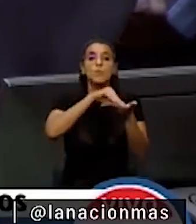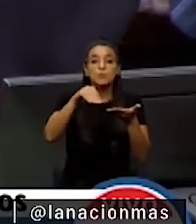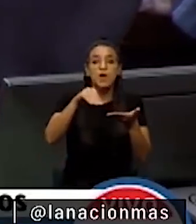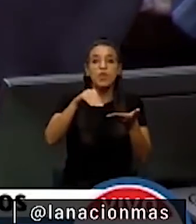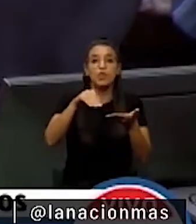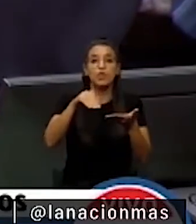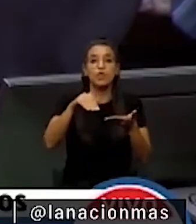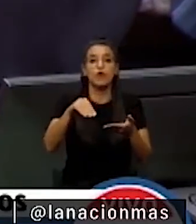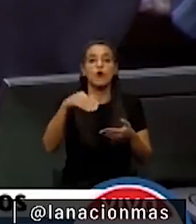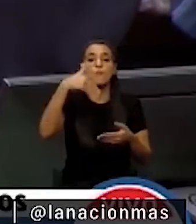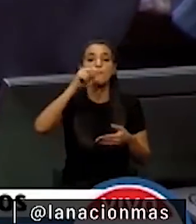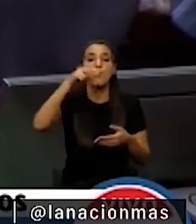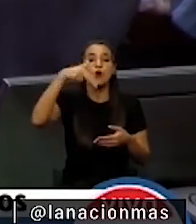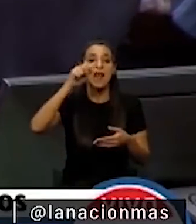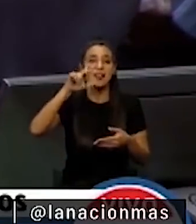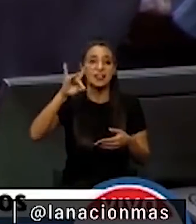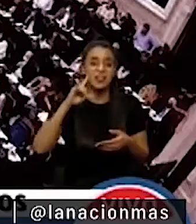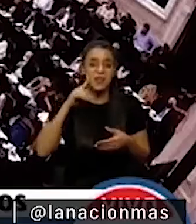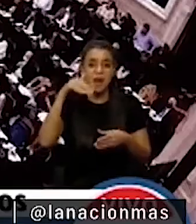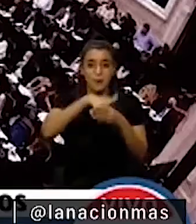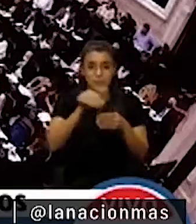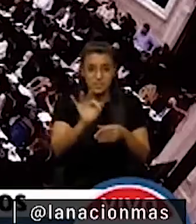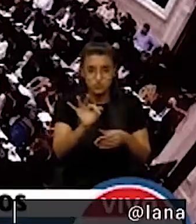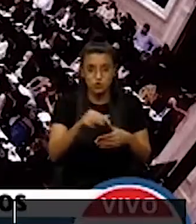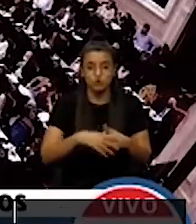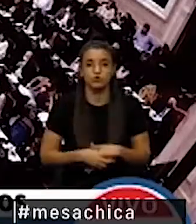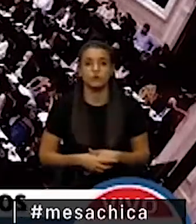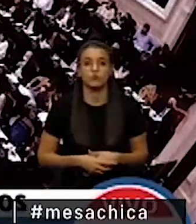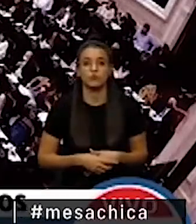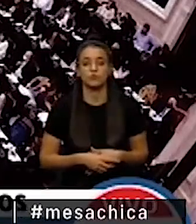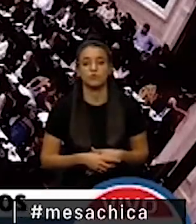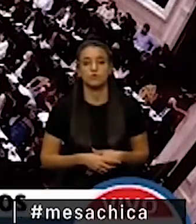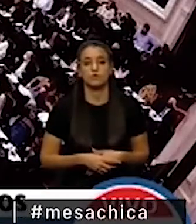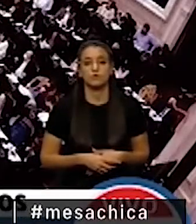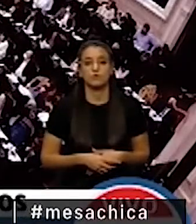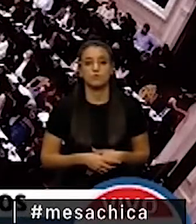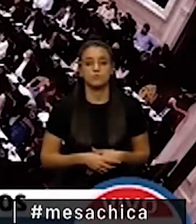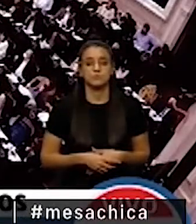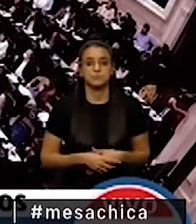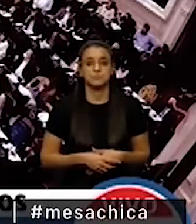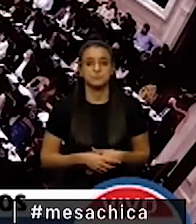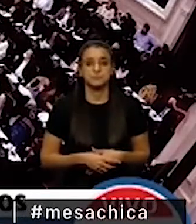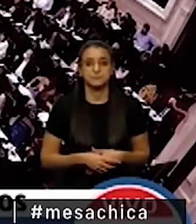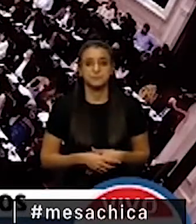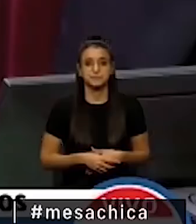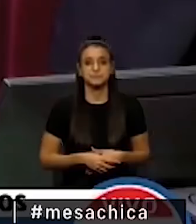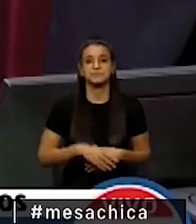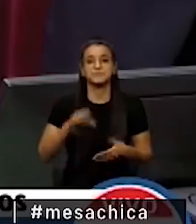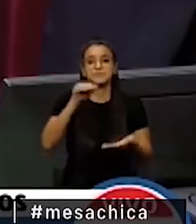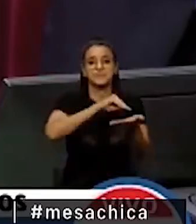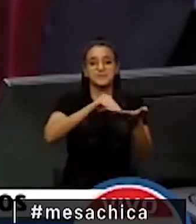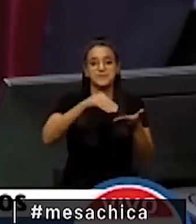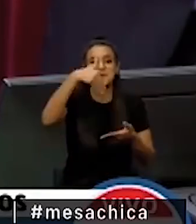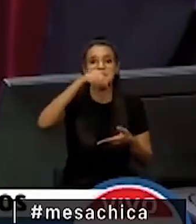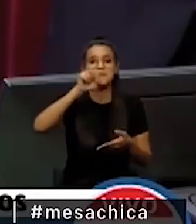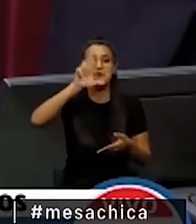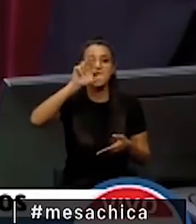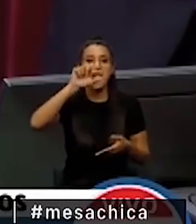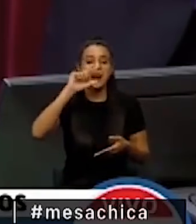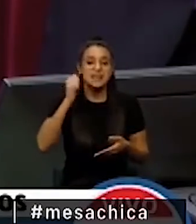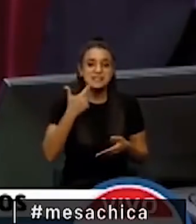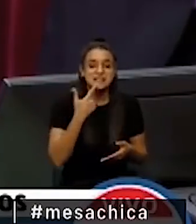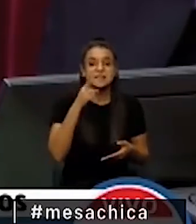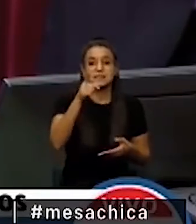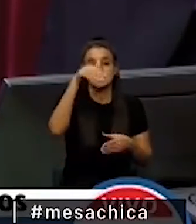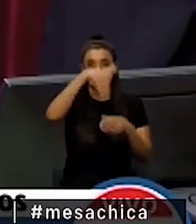Diputado Monaldi, es abstención. Diputada Morales Gorleri,